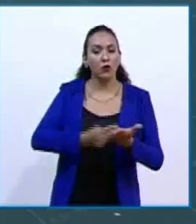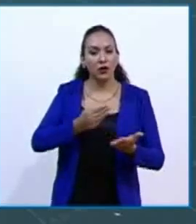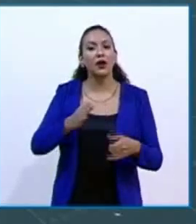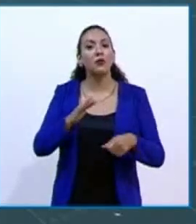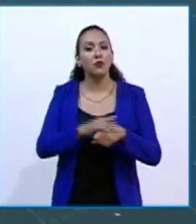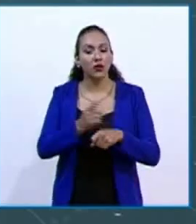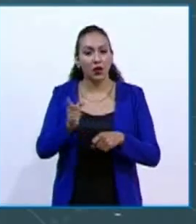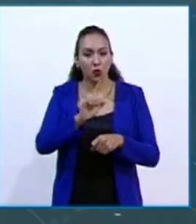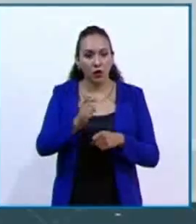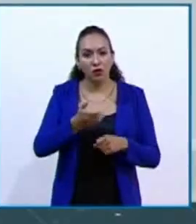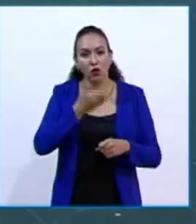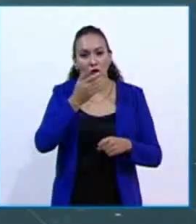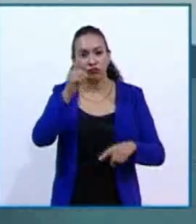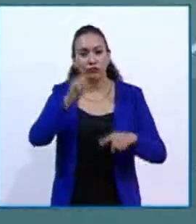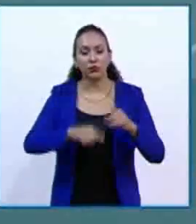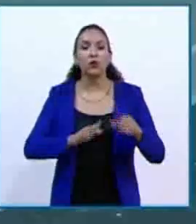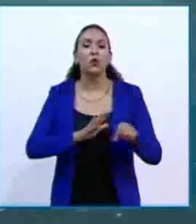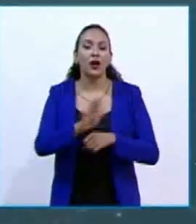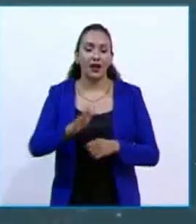buenas costumbres.